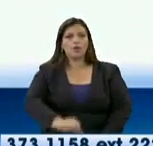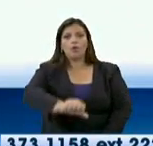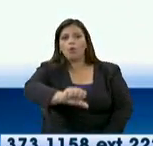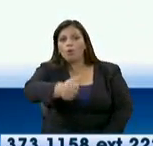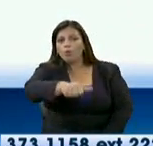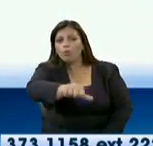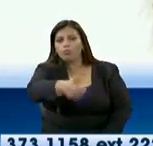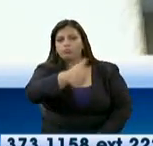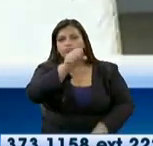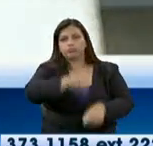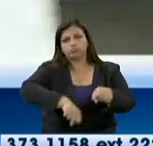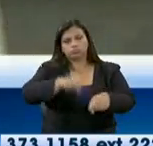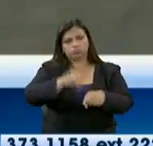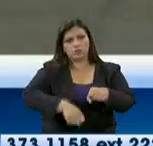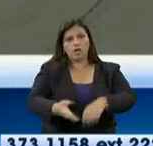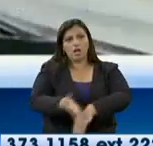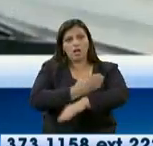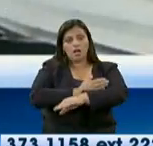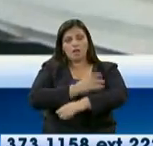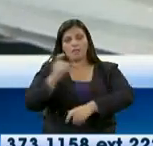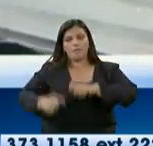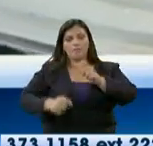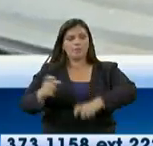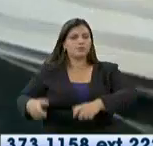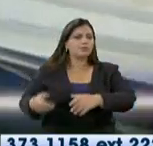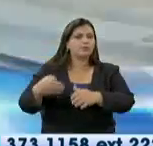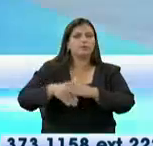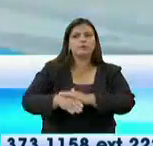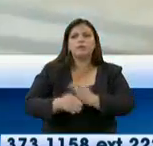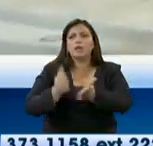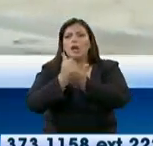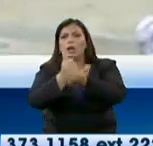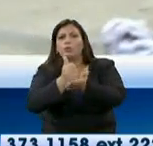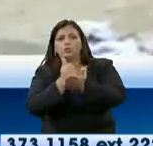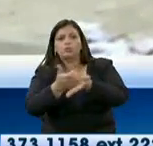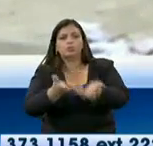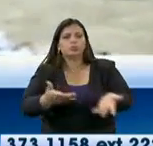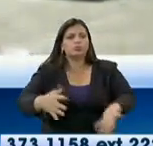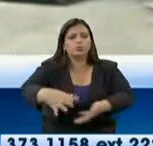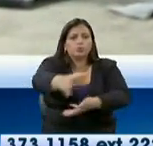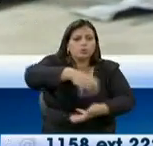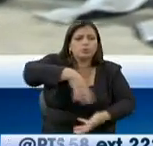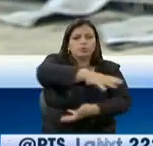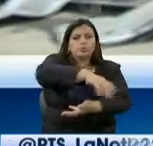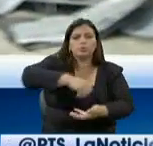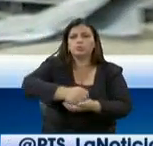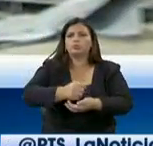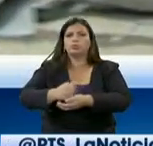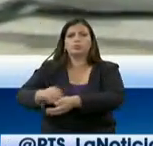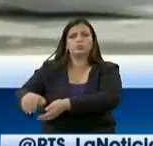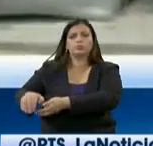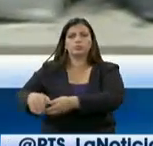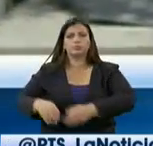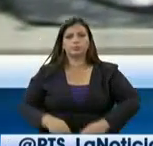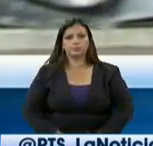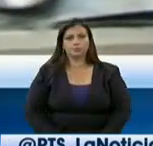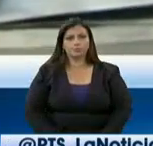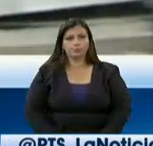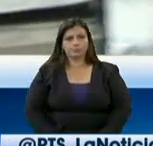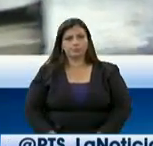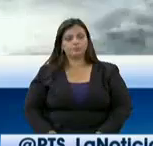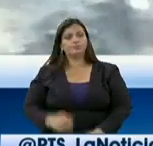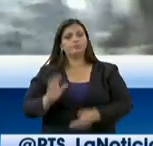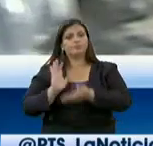colaborar rescatando ciertas cosas y se dañaron. Mientras tanto, los moradores aseguraban haber visto a un grupo de adolescentes salir corriendo del